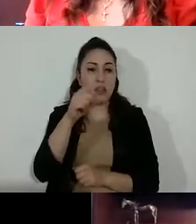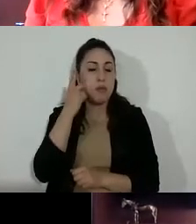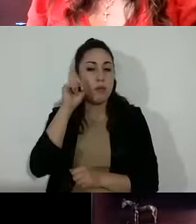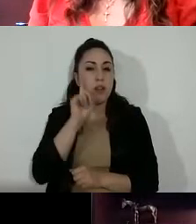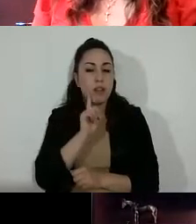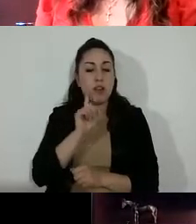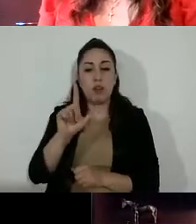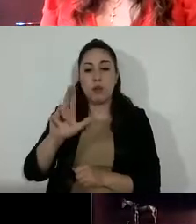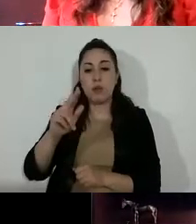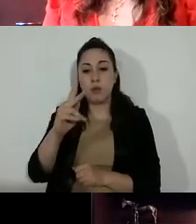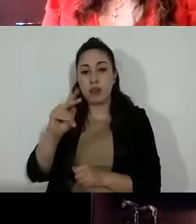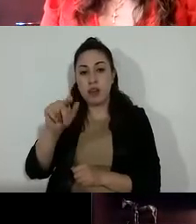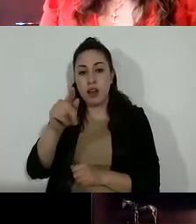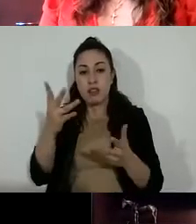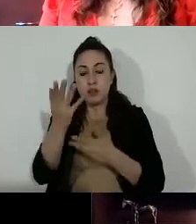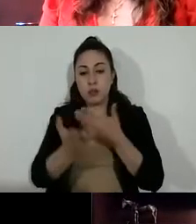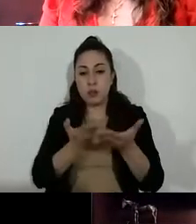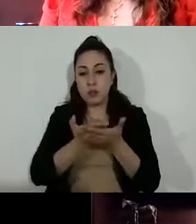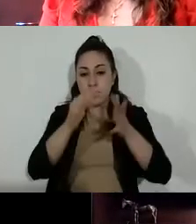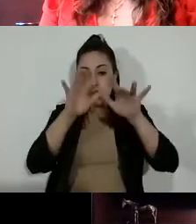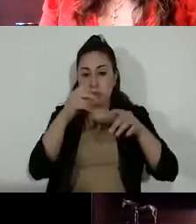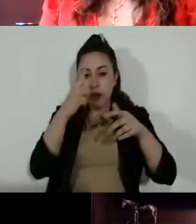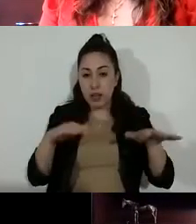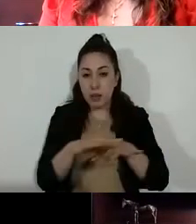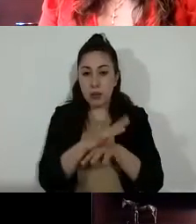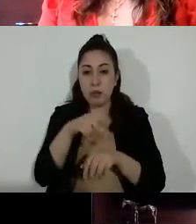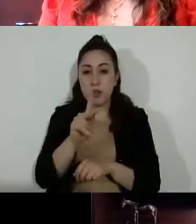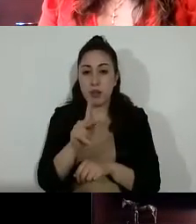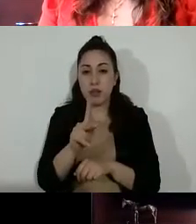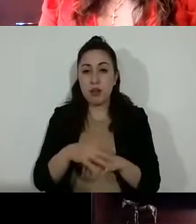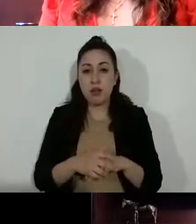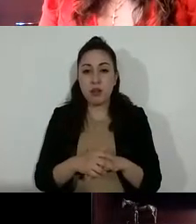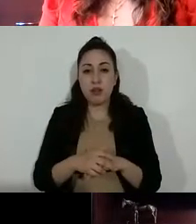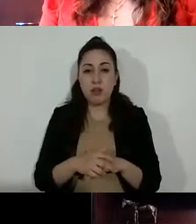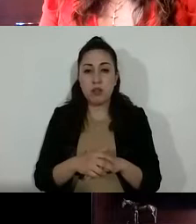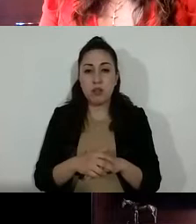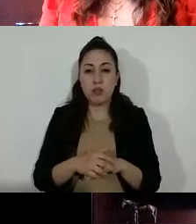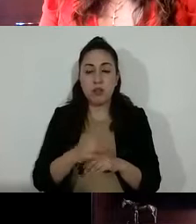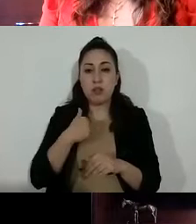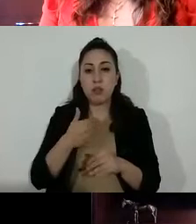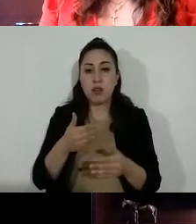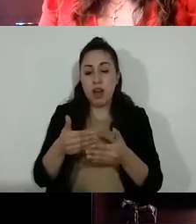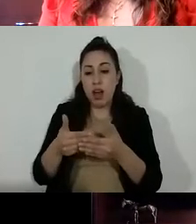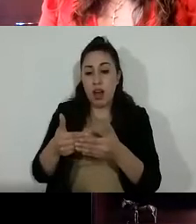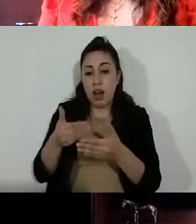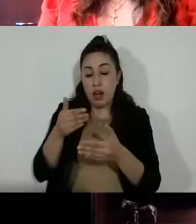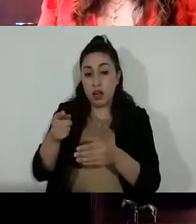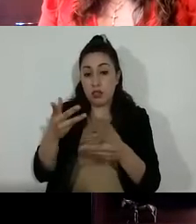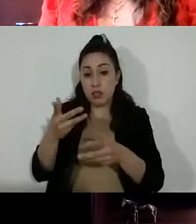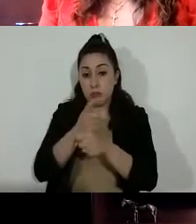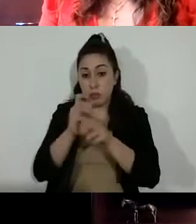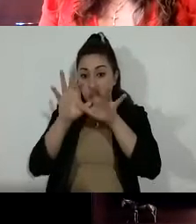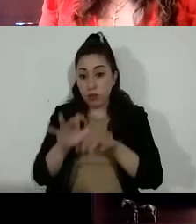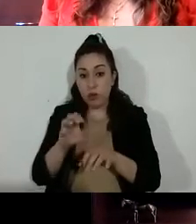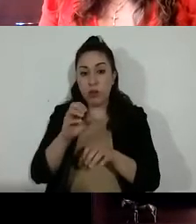haciendo una solicitud de modificación. No, la verdad es que no sé si lo habrá mandado antes que el que mandamos el grupo parlamentario